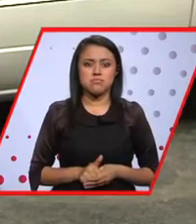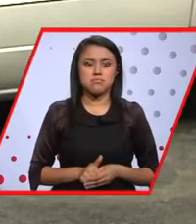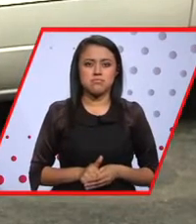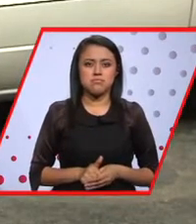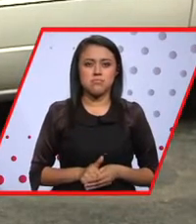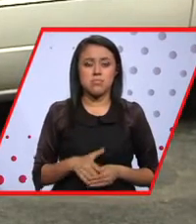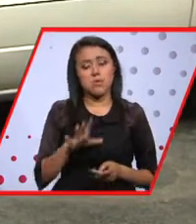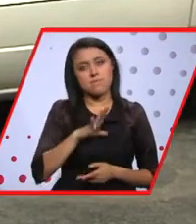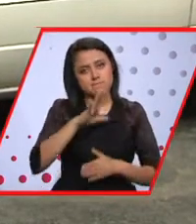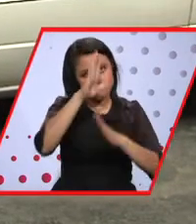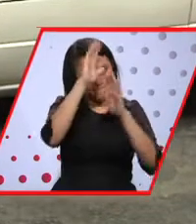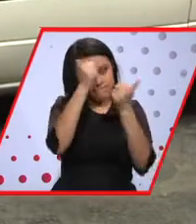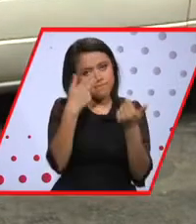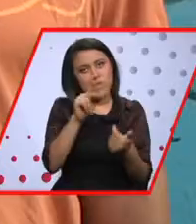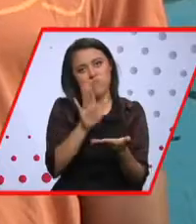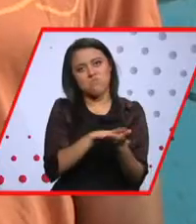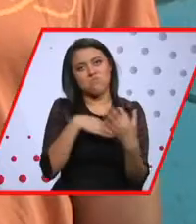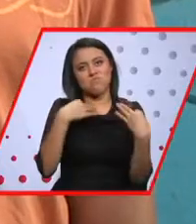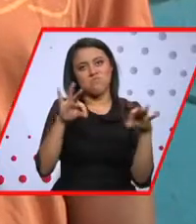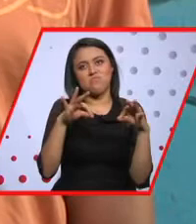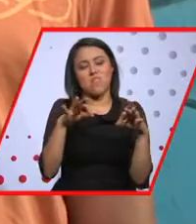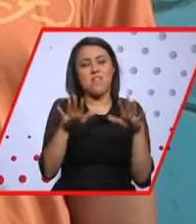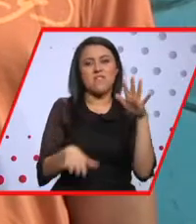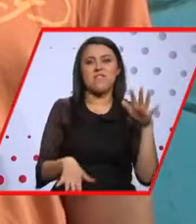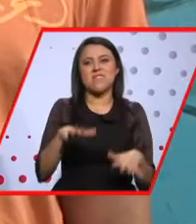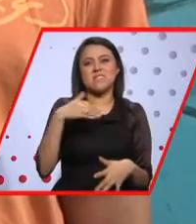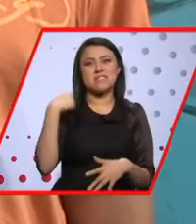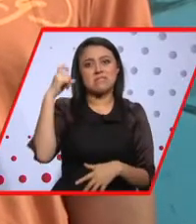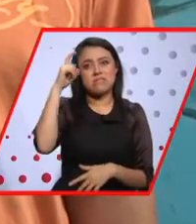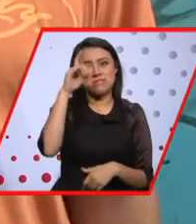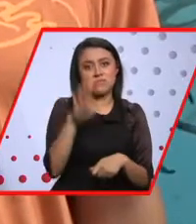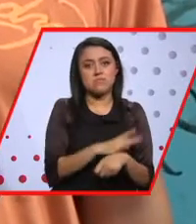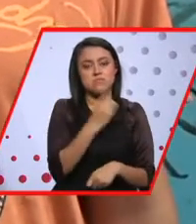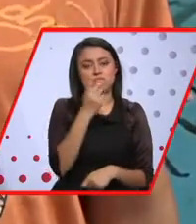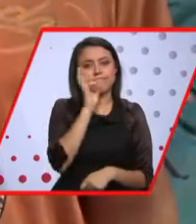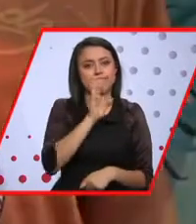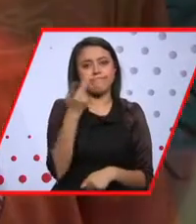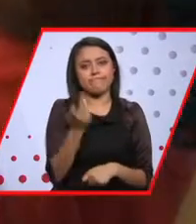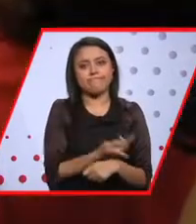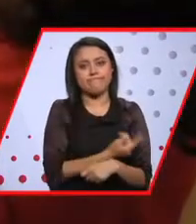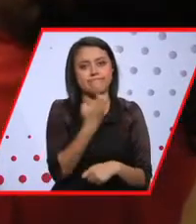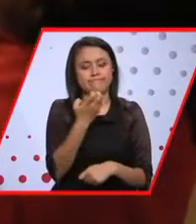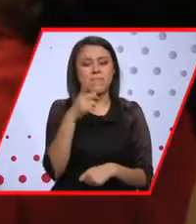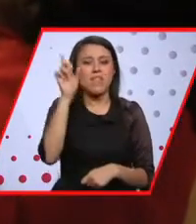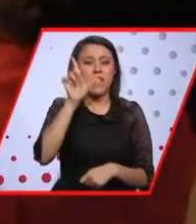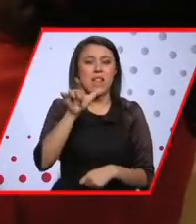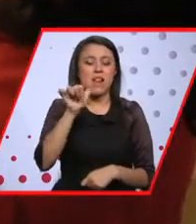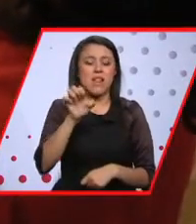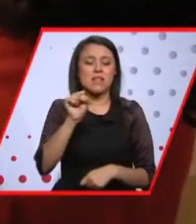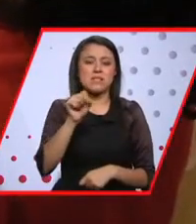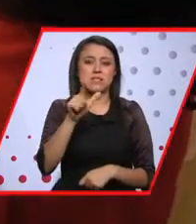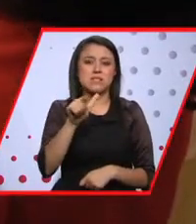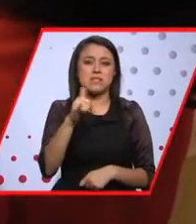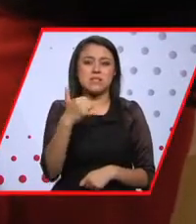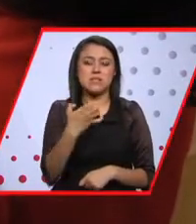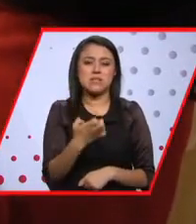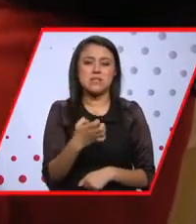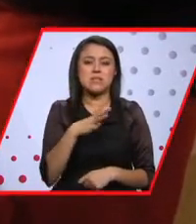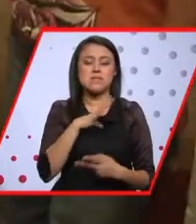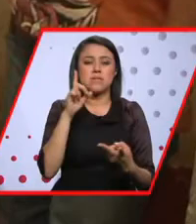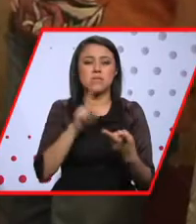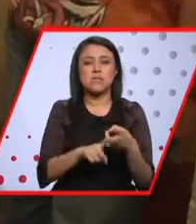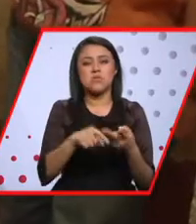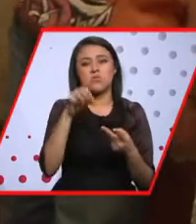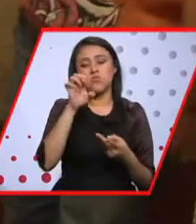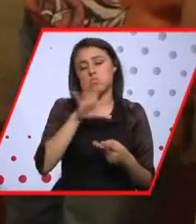Un trato sin contrato se torna complicado de comprobar. Y este es el caso de la señora Leslie y su esposo, pues este